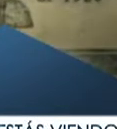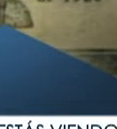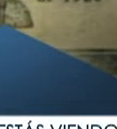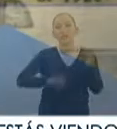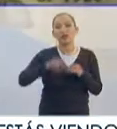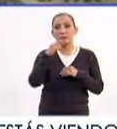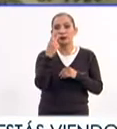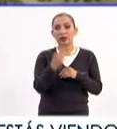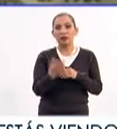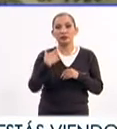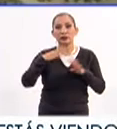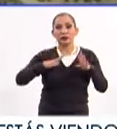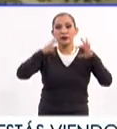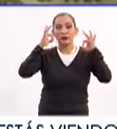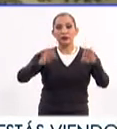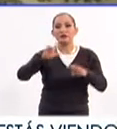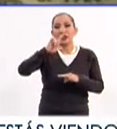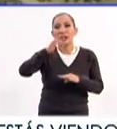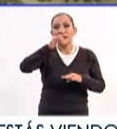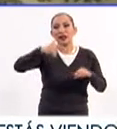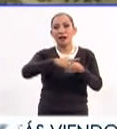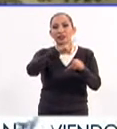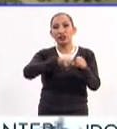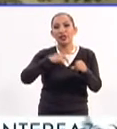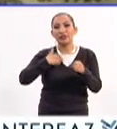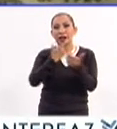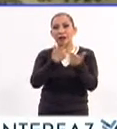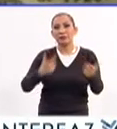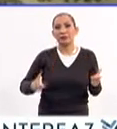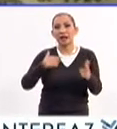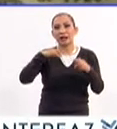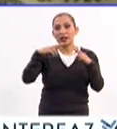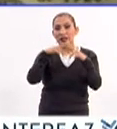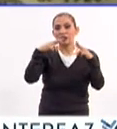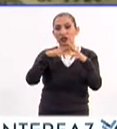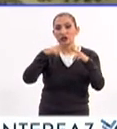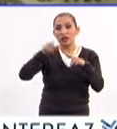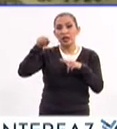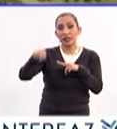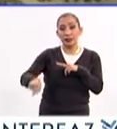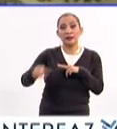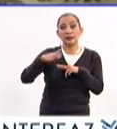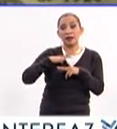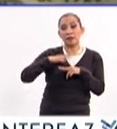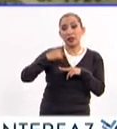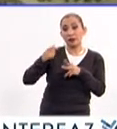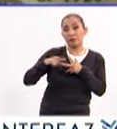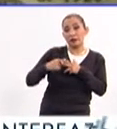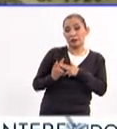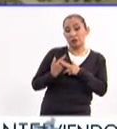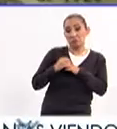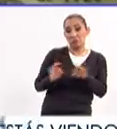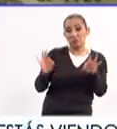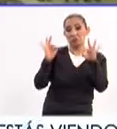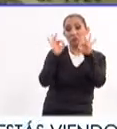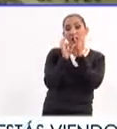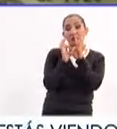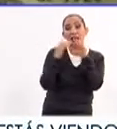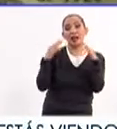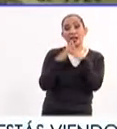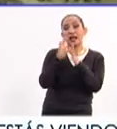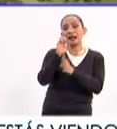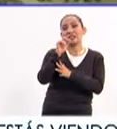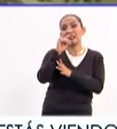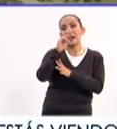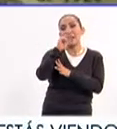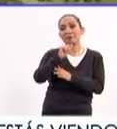En 1925 se funda la Liga Nacional de la Libertad Religiosa, que habría de tener un papel importante en la